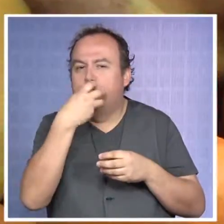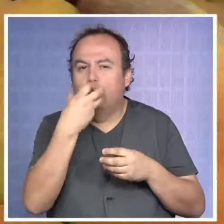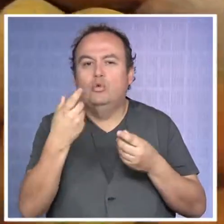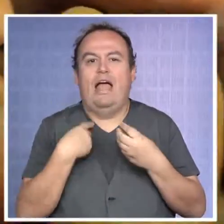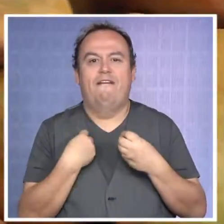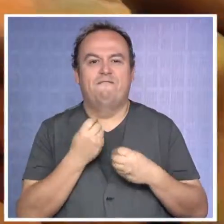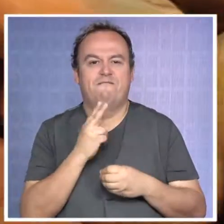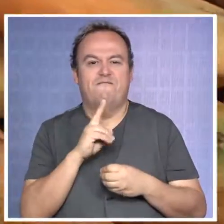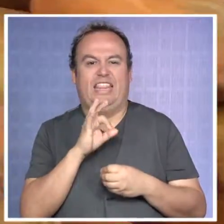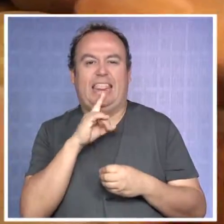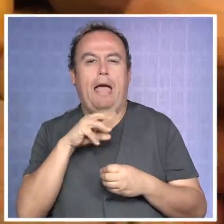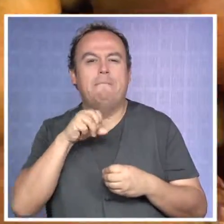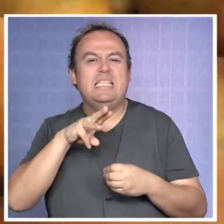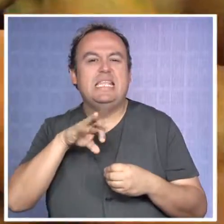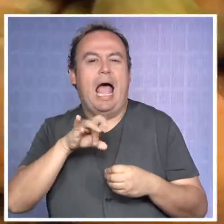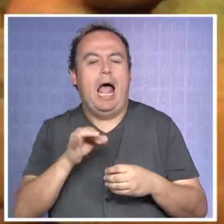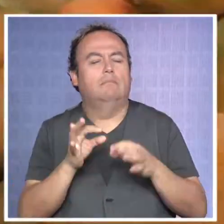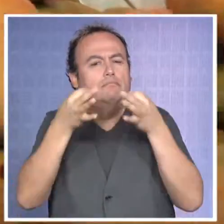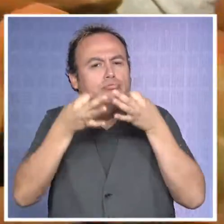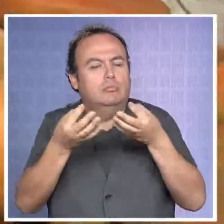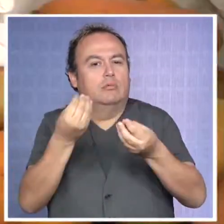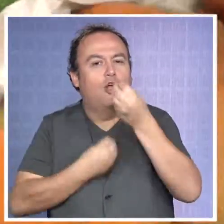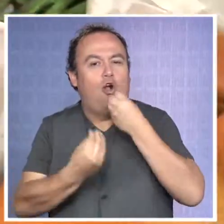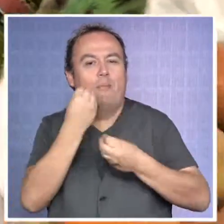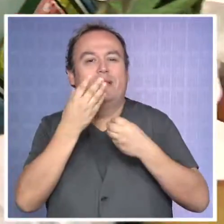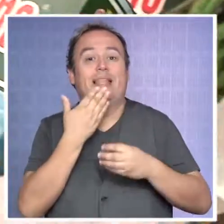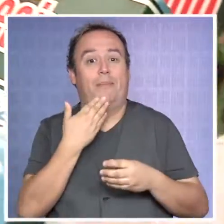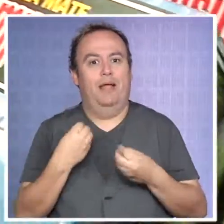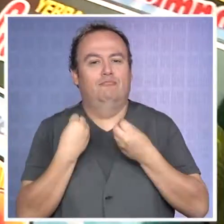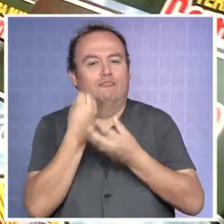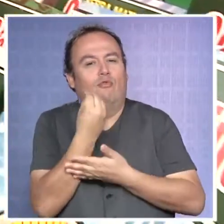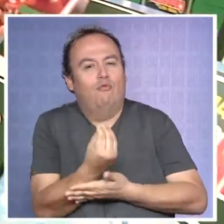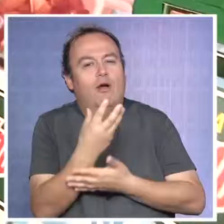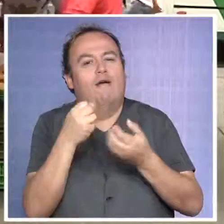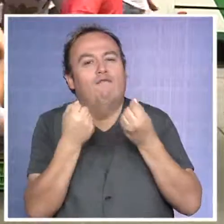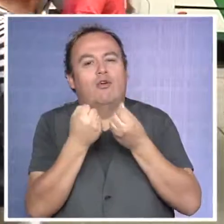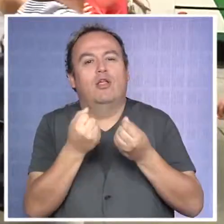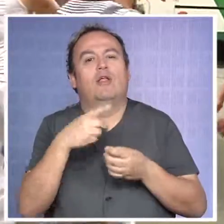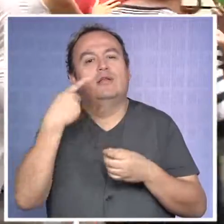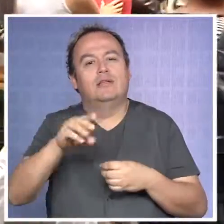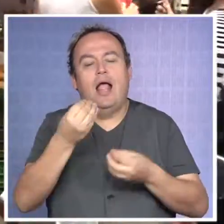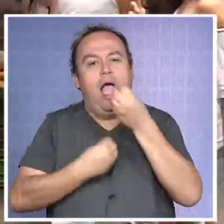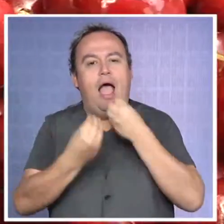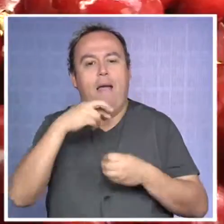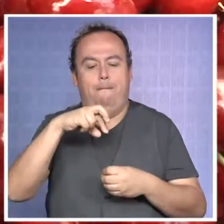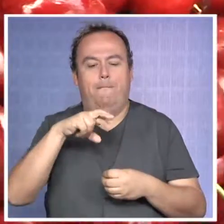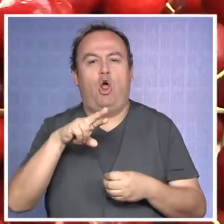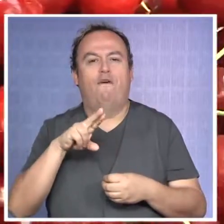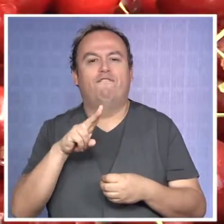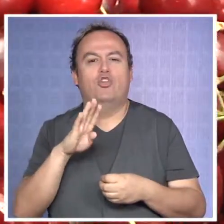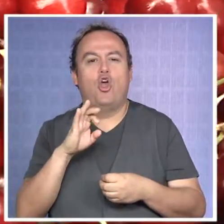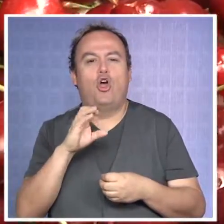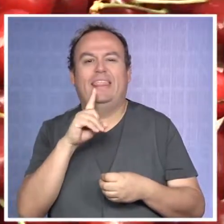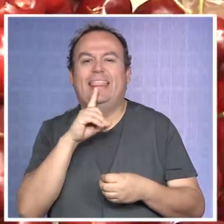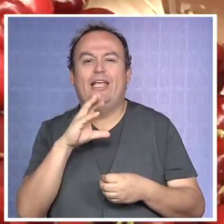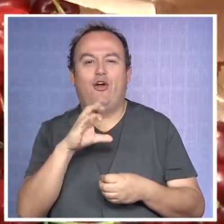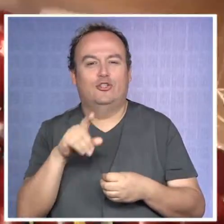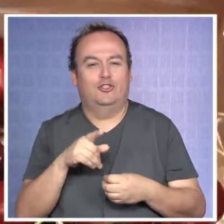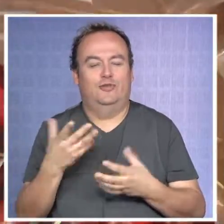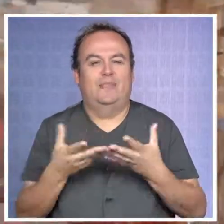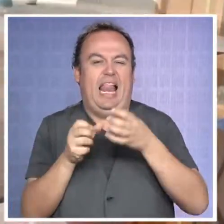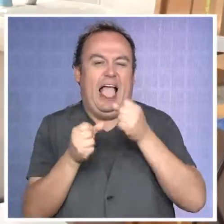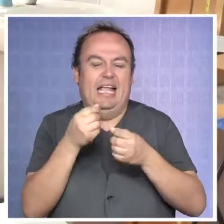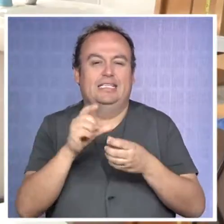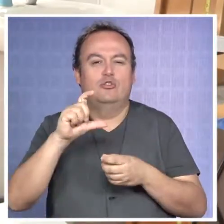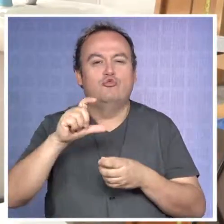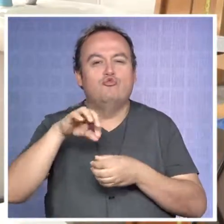las vitaminas necesarias. Del mismo modo, se recomiendan los famosos productos que contienen probióticos. Hay estudios que avalan